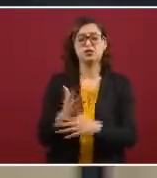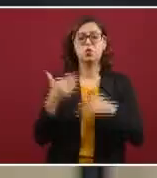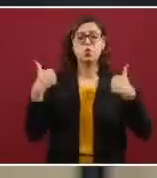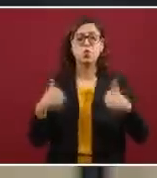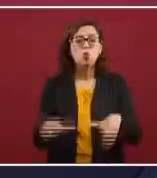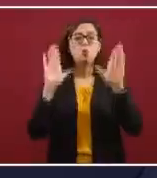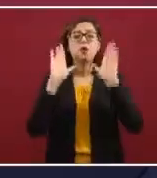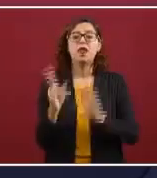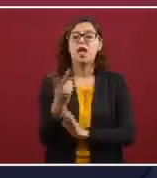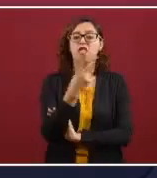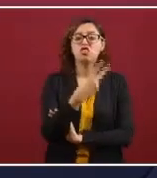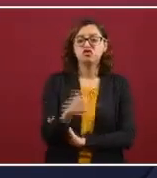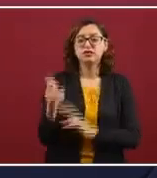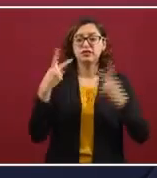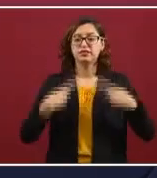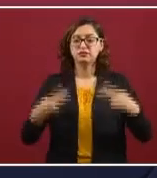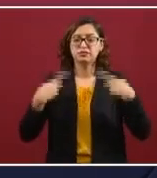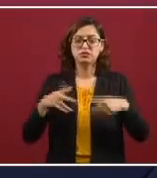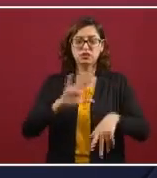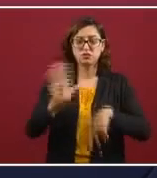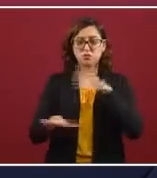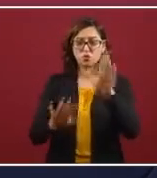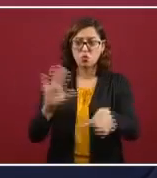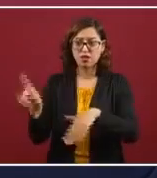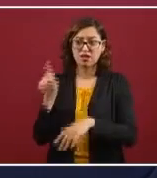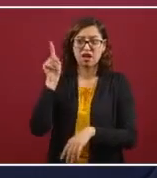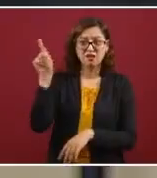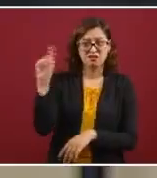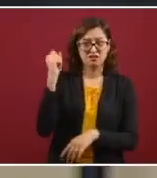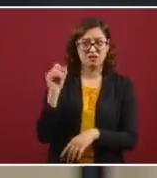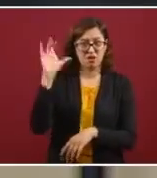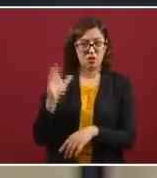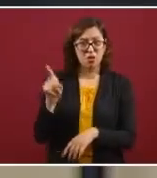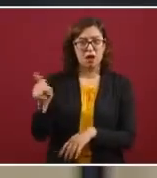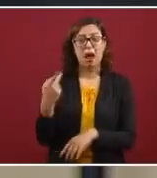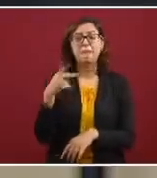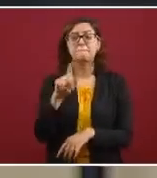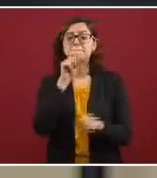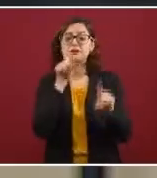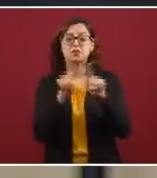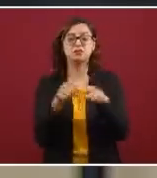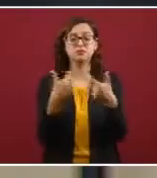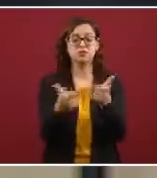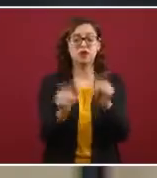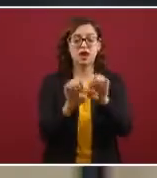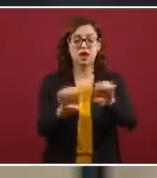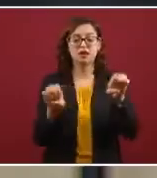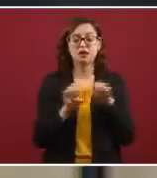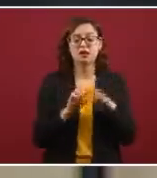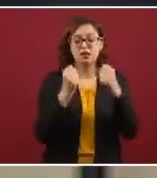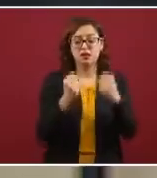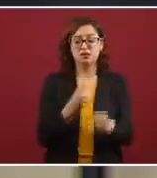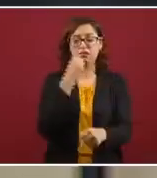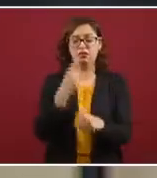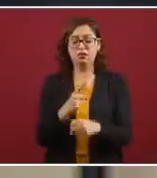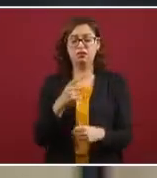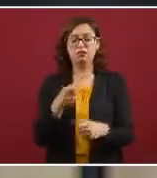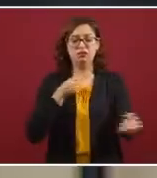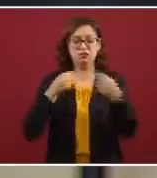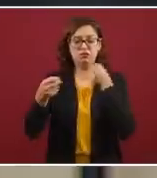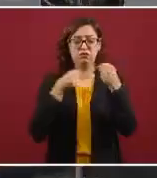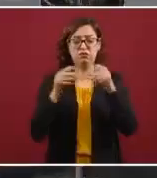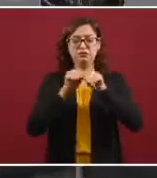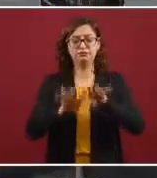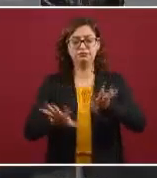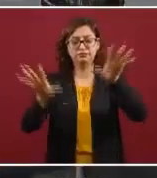vidas civiles en Culiacán el jueves pasado. Pero también el Gabinete de Seguridad reconoció en conferencia de prensa,